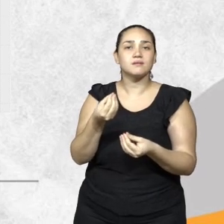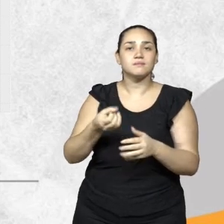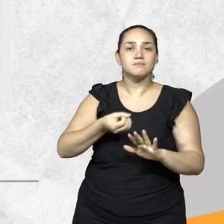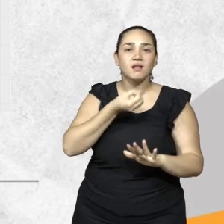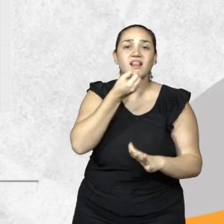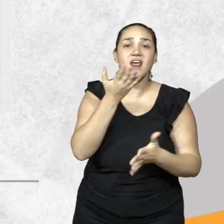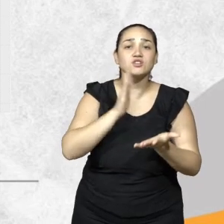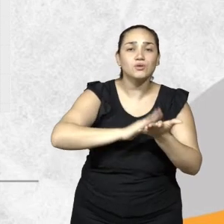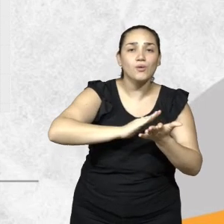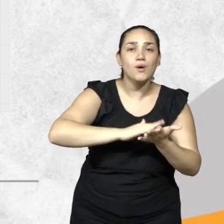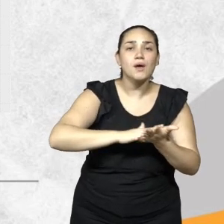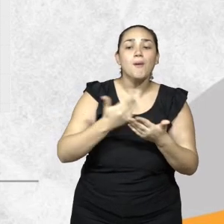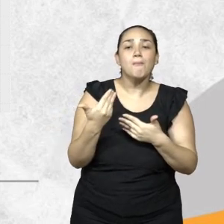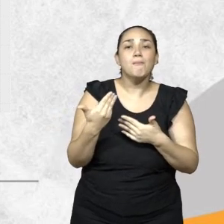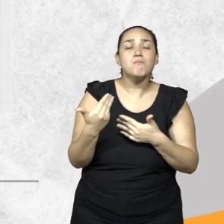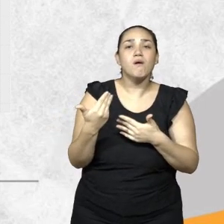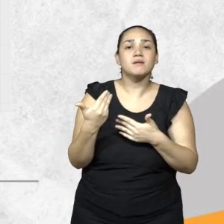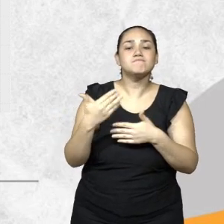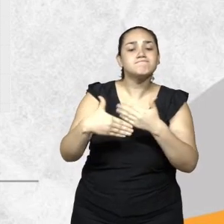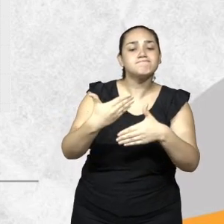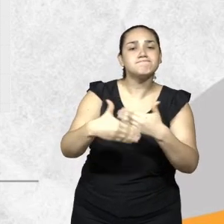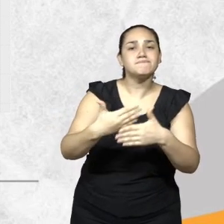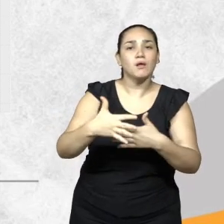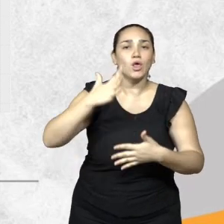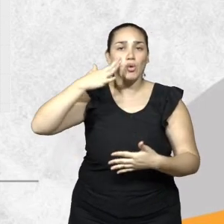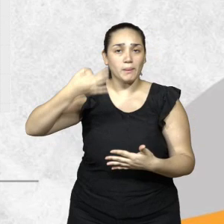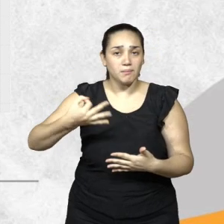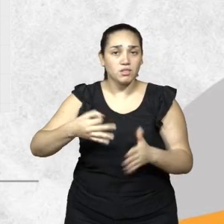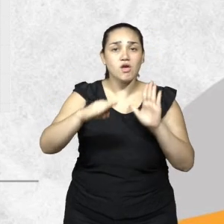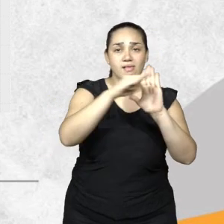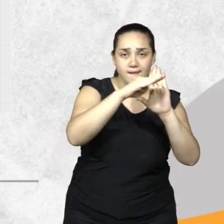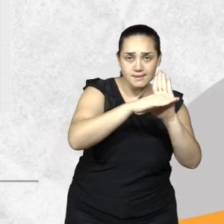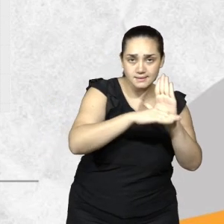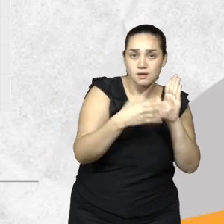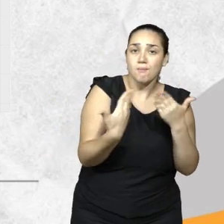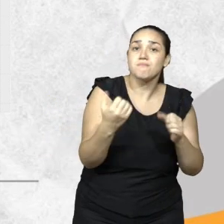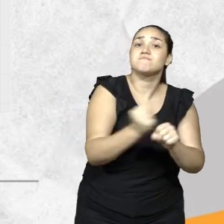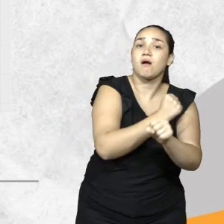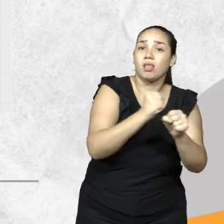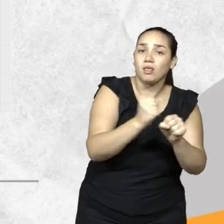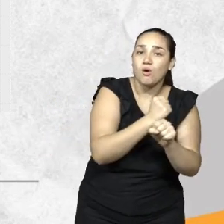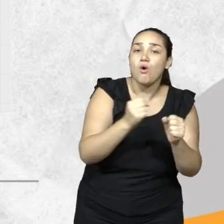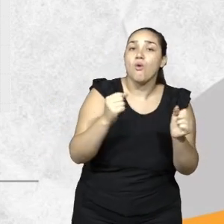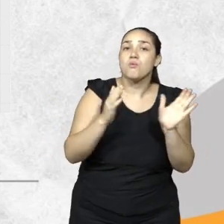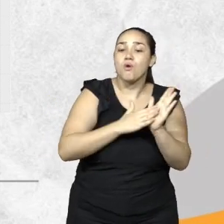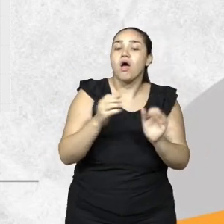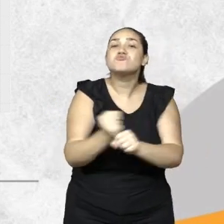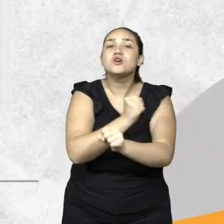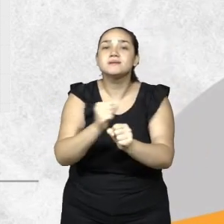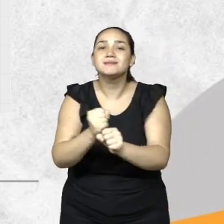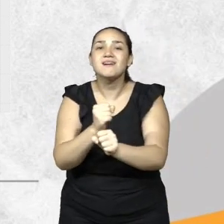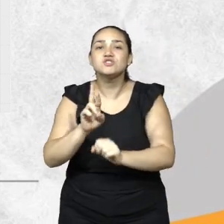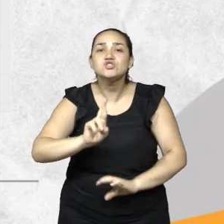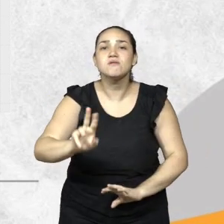un instrumento que pudiera servir para sustentar el cumplimiento de requisitos que permitan extender una autorización, Ello aplica